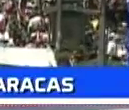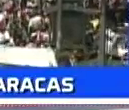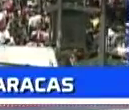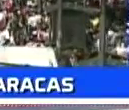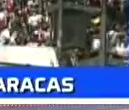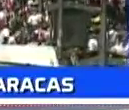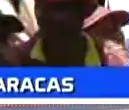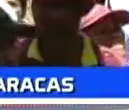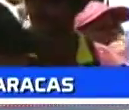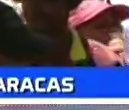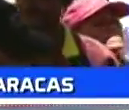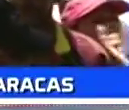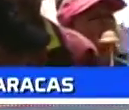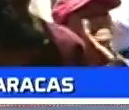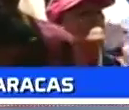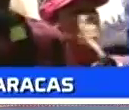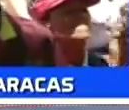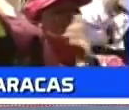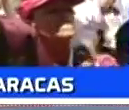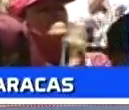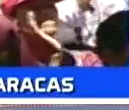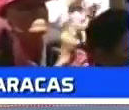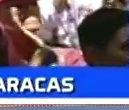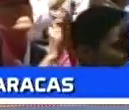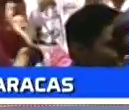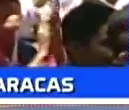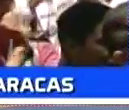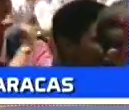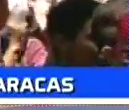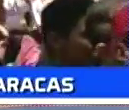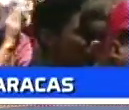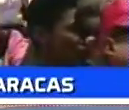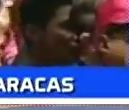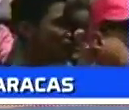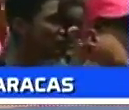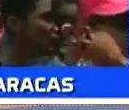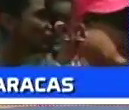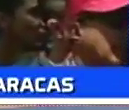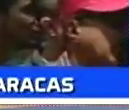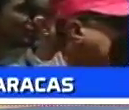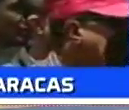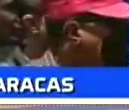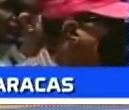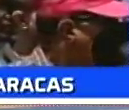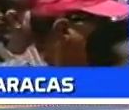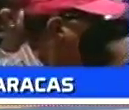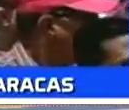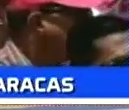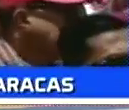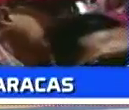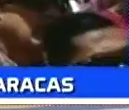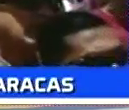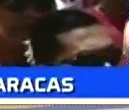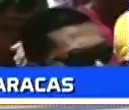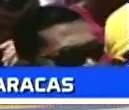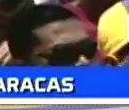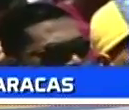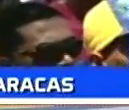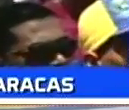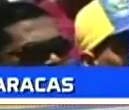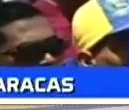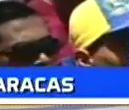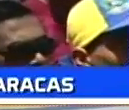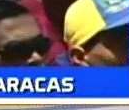Agradecer al constituyente Fernando Soto Rojas, al constituyente